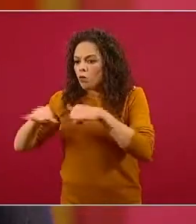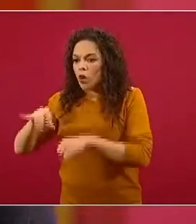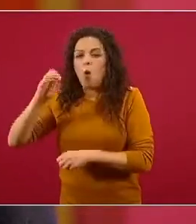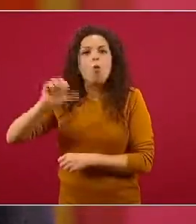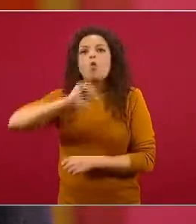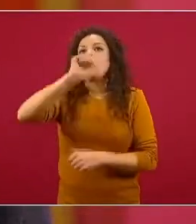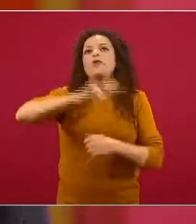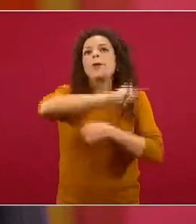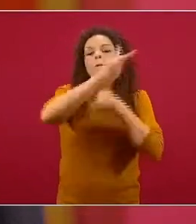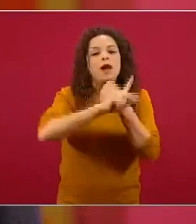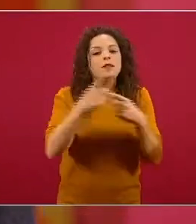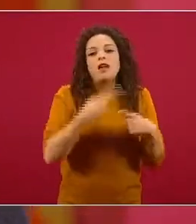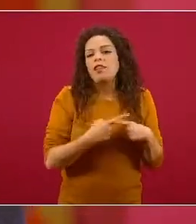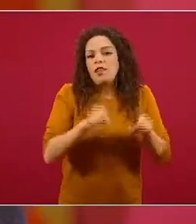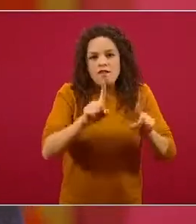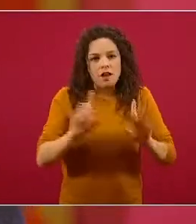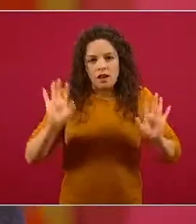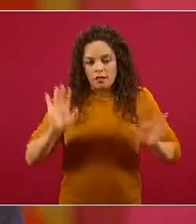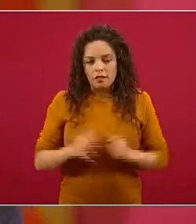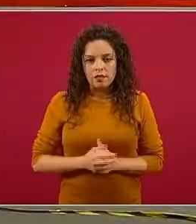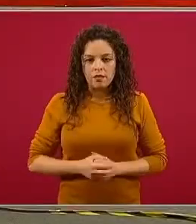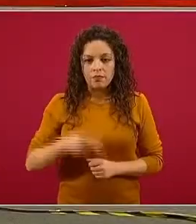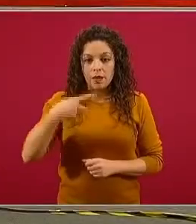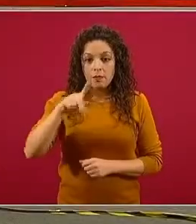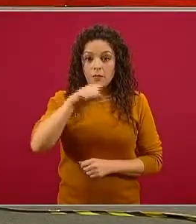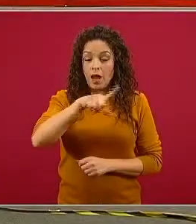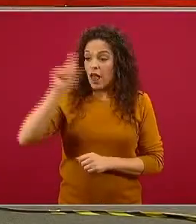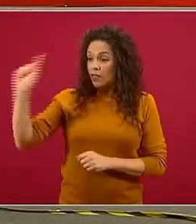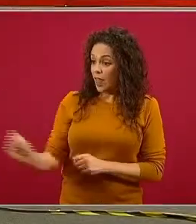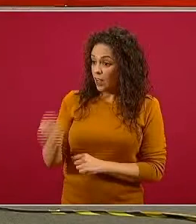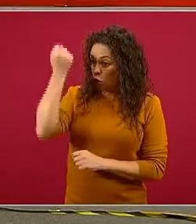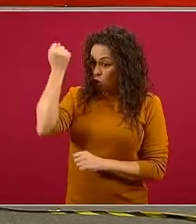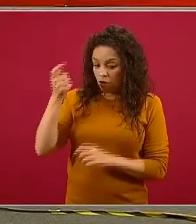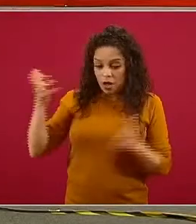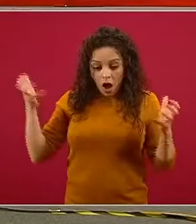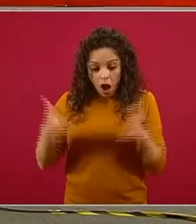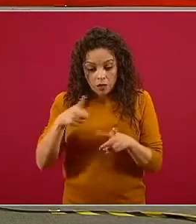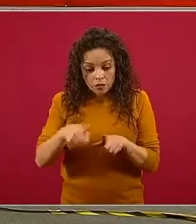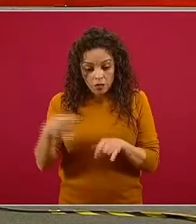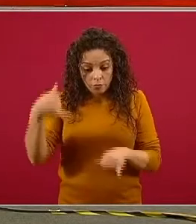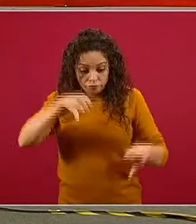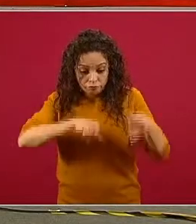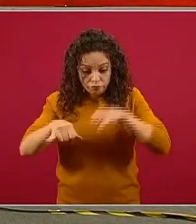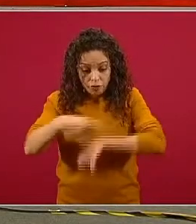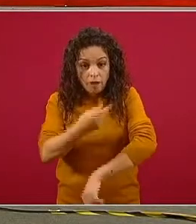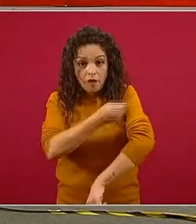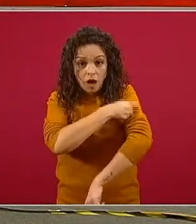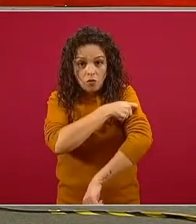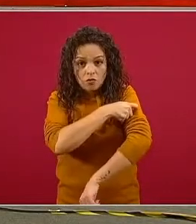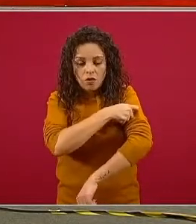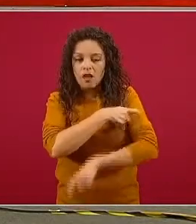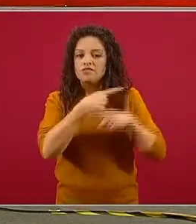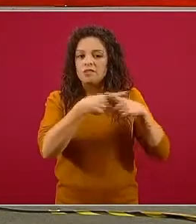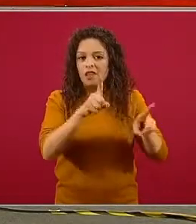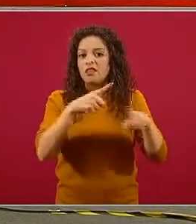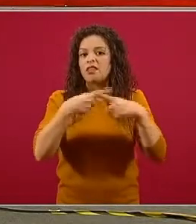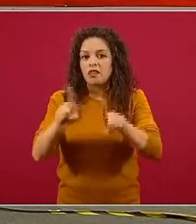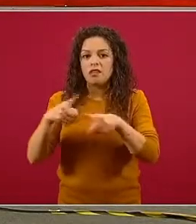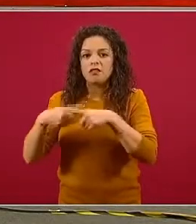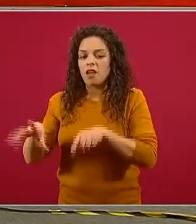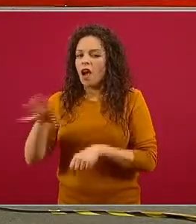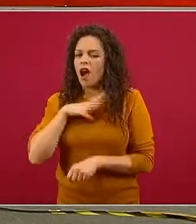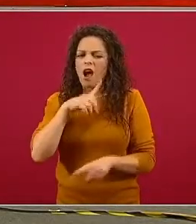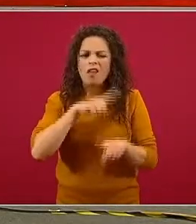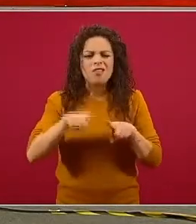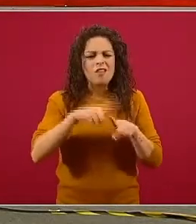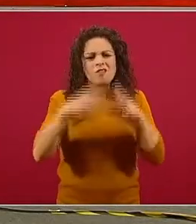diferente. La tecnología con la que se fabrican las vacunas es muy variable. Hay múltiples tipos